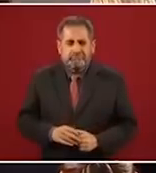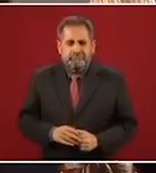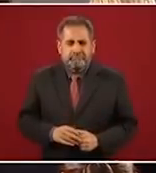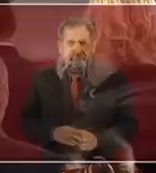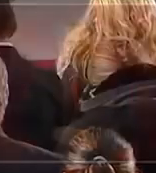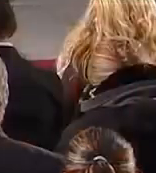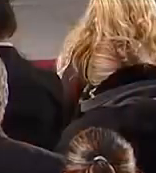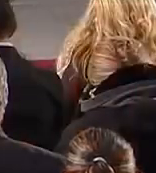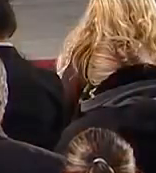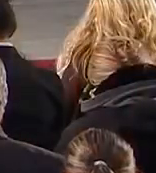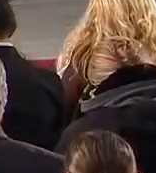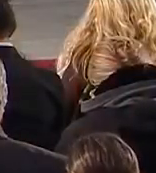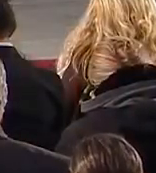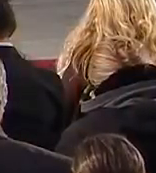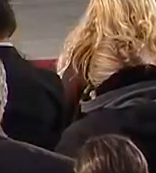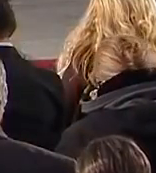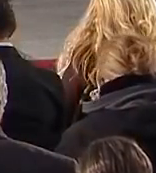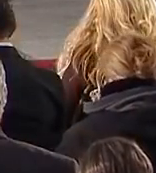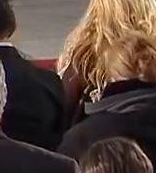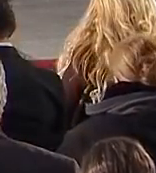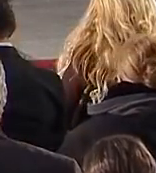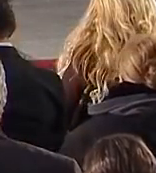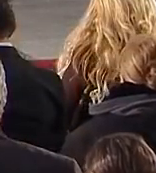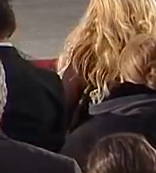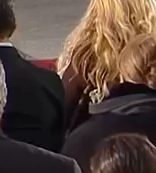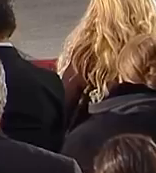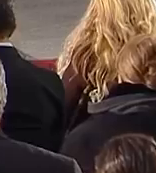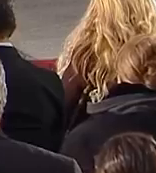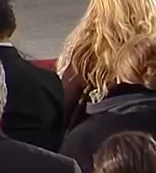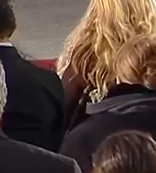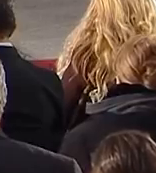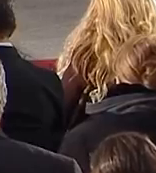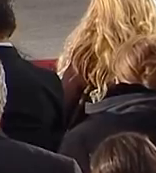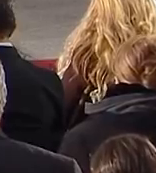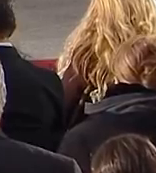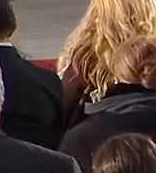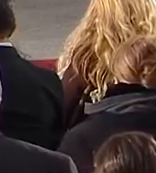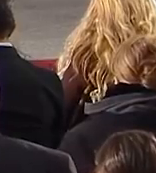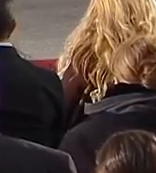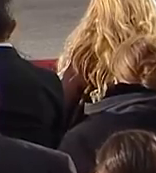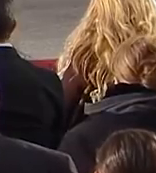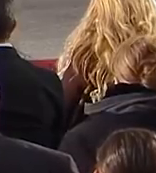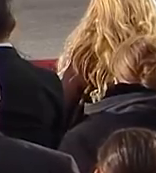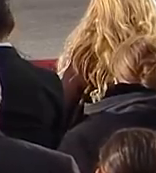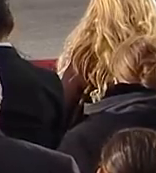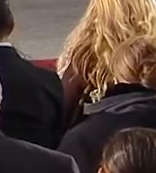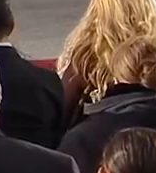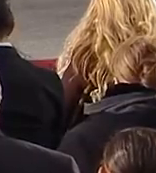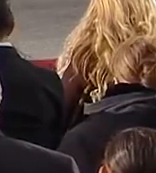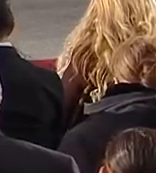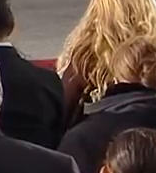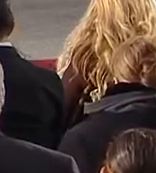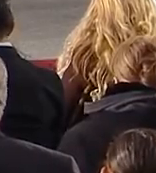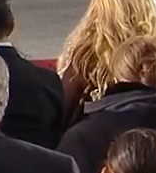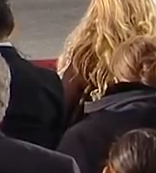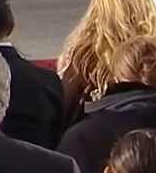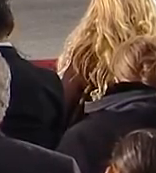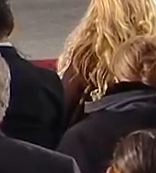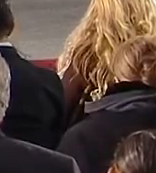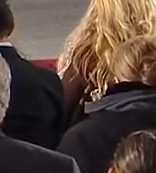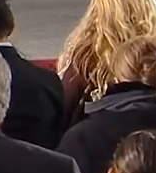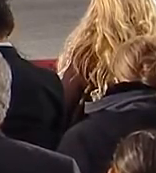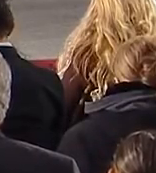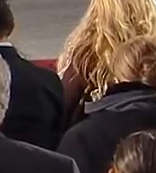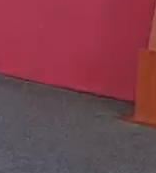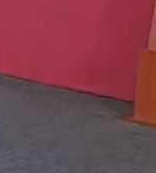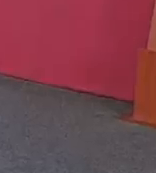si haces el hospital, si haces tu centro administrativo, ¿por qué vas a estar pagando renta? Puedes tener